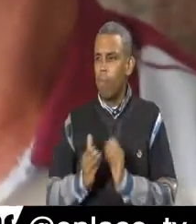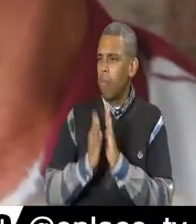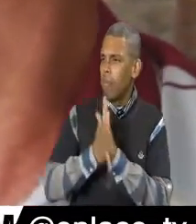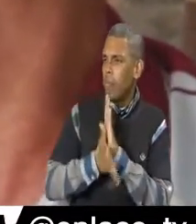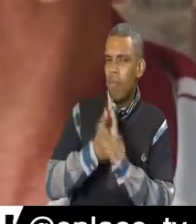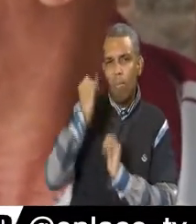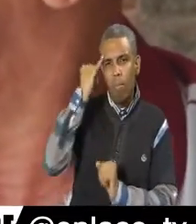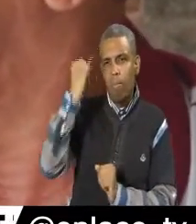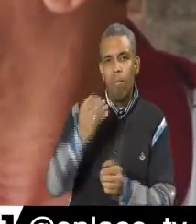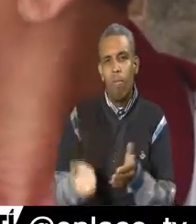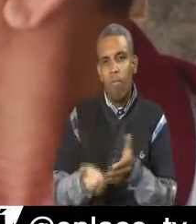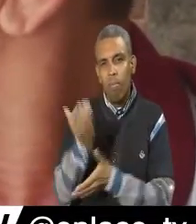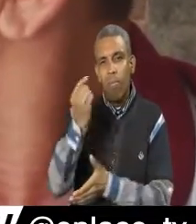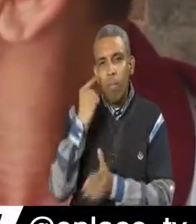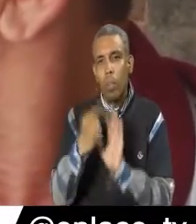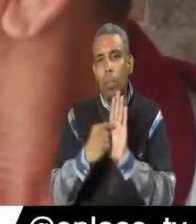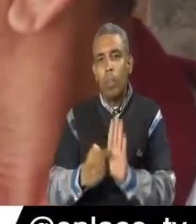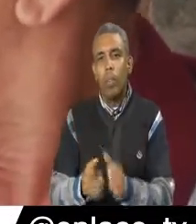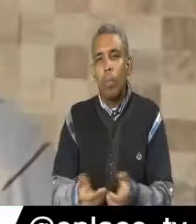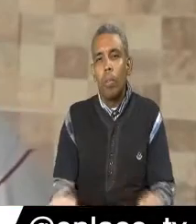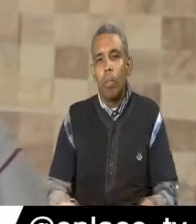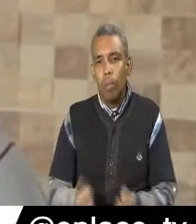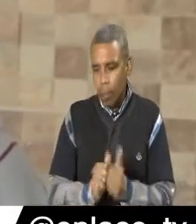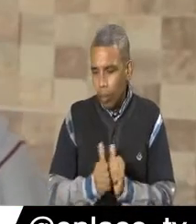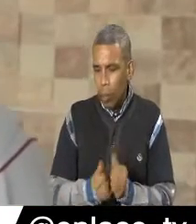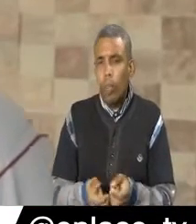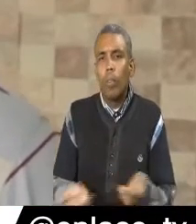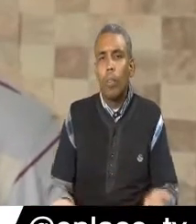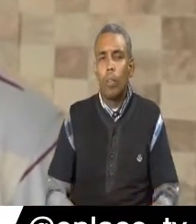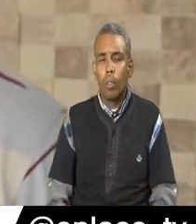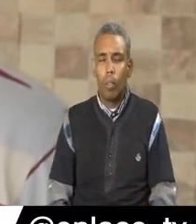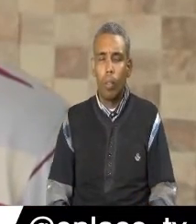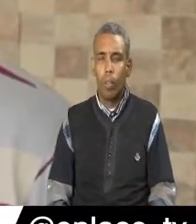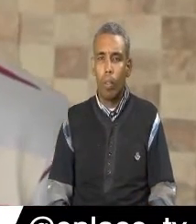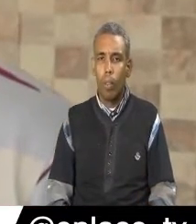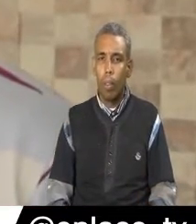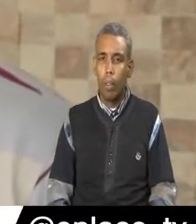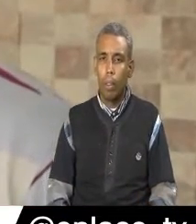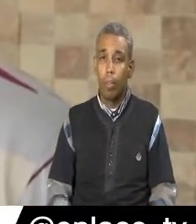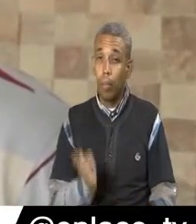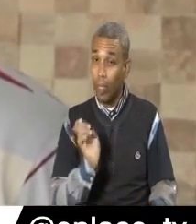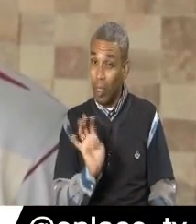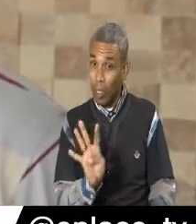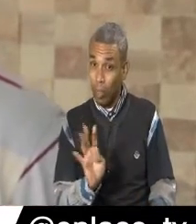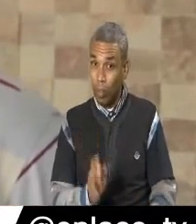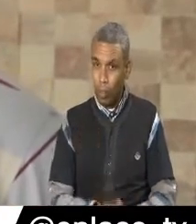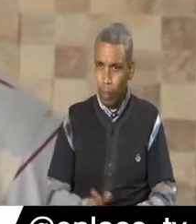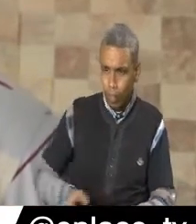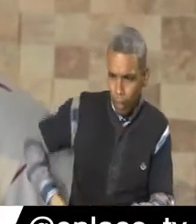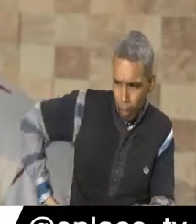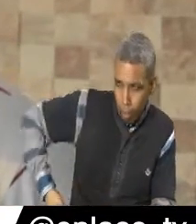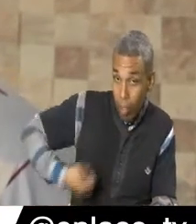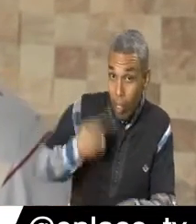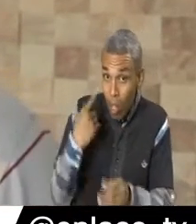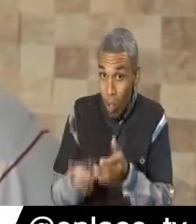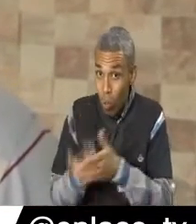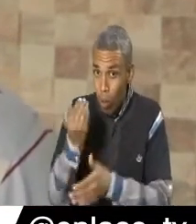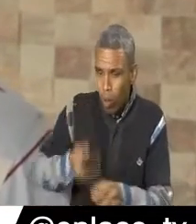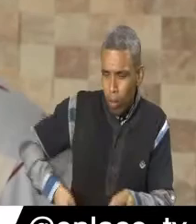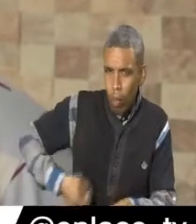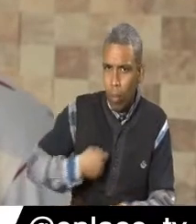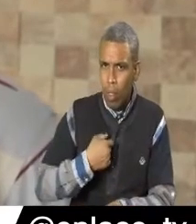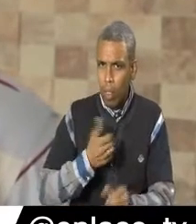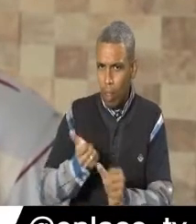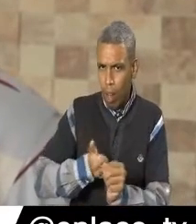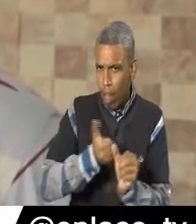disciplinas deportivas que competirán este año. Hay 14 disciplinas, hay una nueva que es el billar individual, tenemos